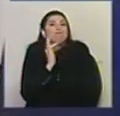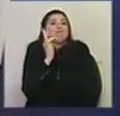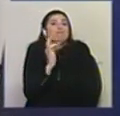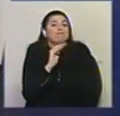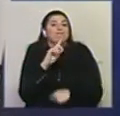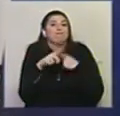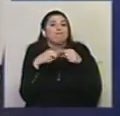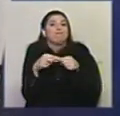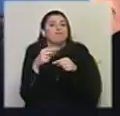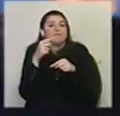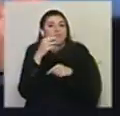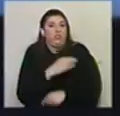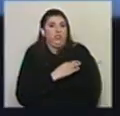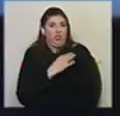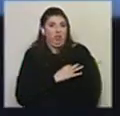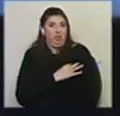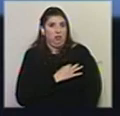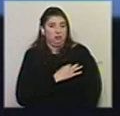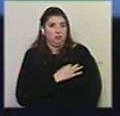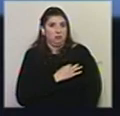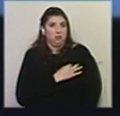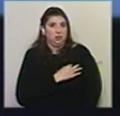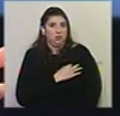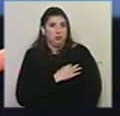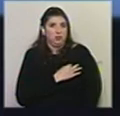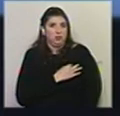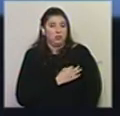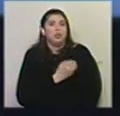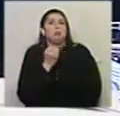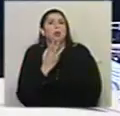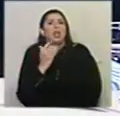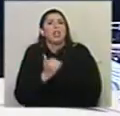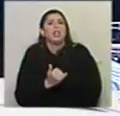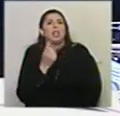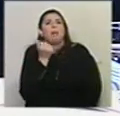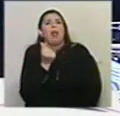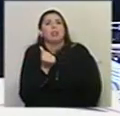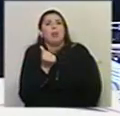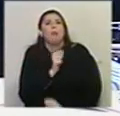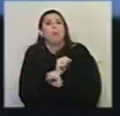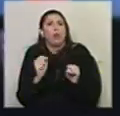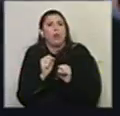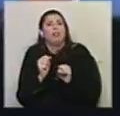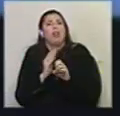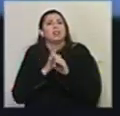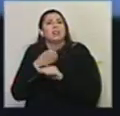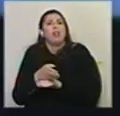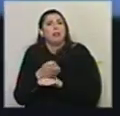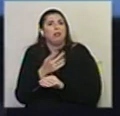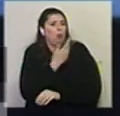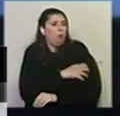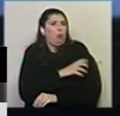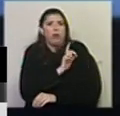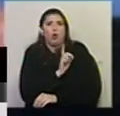va a ser... Ahora, yo te devuelvo la pregunta. ¿Por qué el que tiene dinero puede acceder a eso y el que no tiene no? Aunque sean un mes de vida. ¿Y si en ese mes de vida nacen